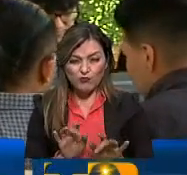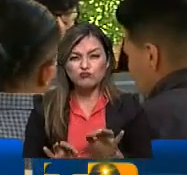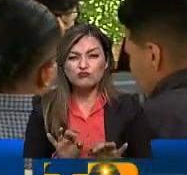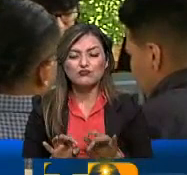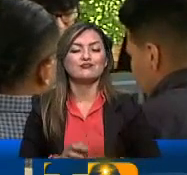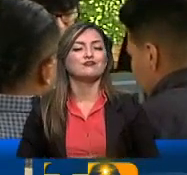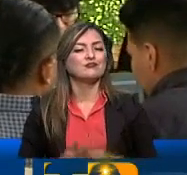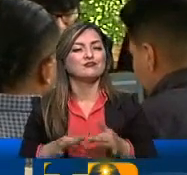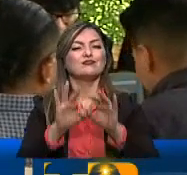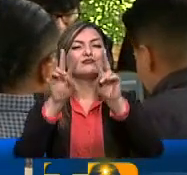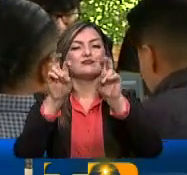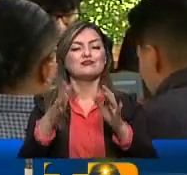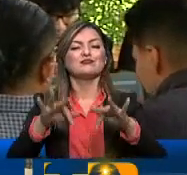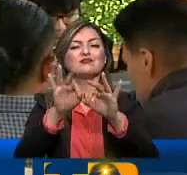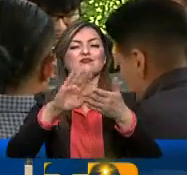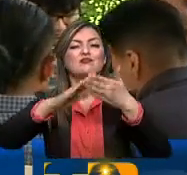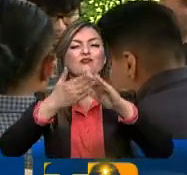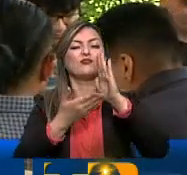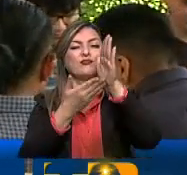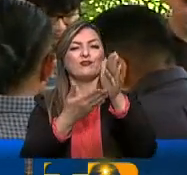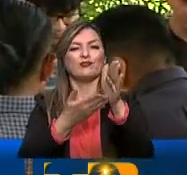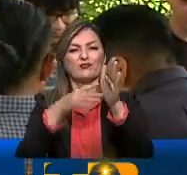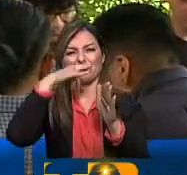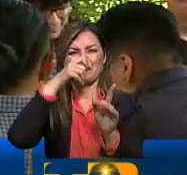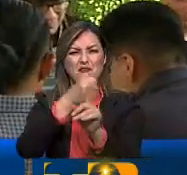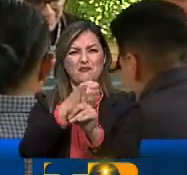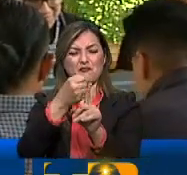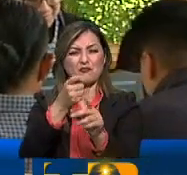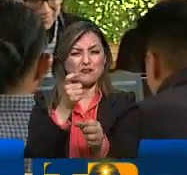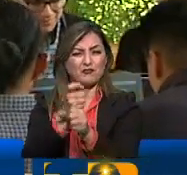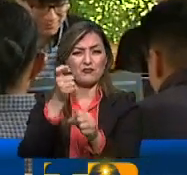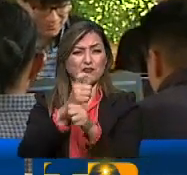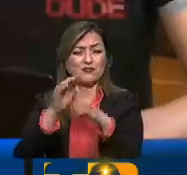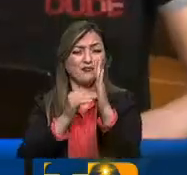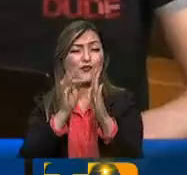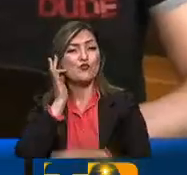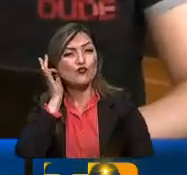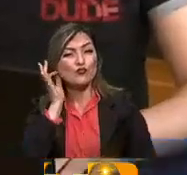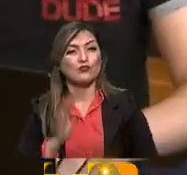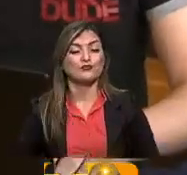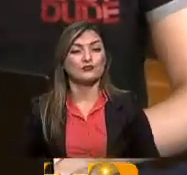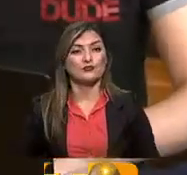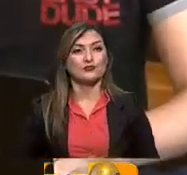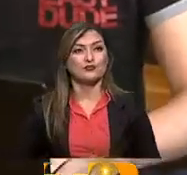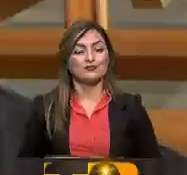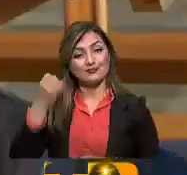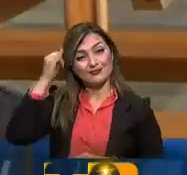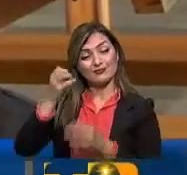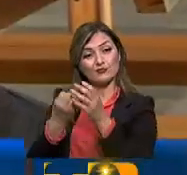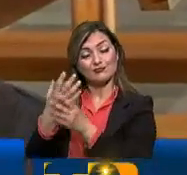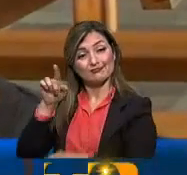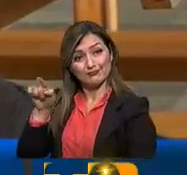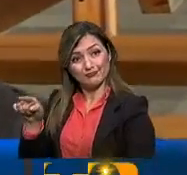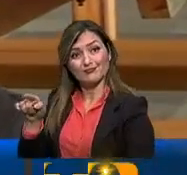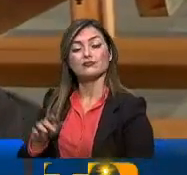temáticas importantes de la comunidad como por ejemplo la violencia infantil el acoso contra la mujer además a decir de sus creadores estas herramientas